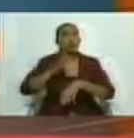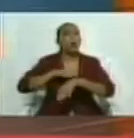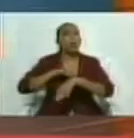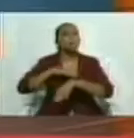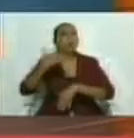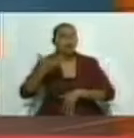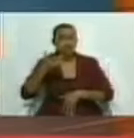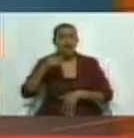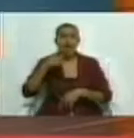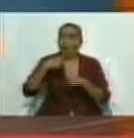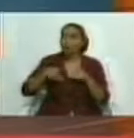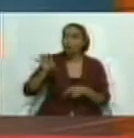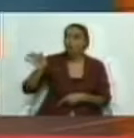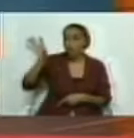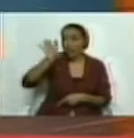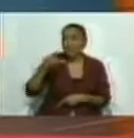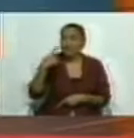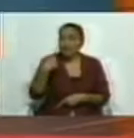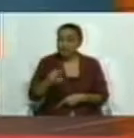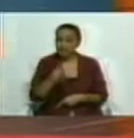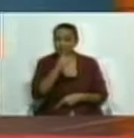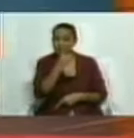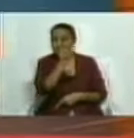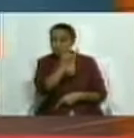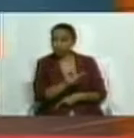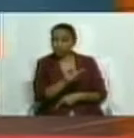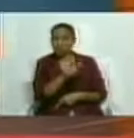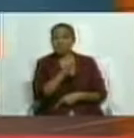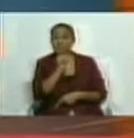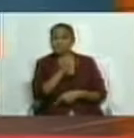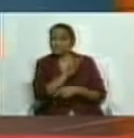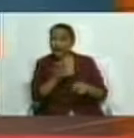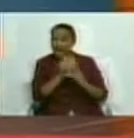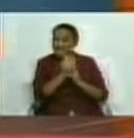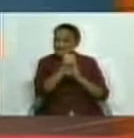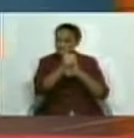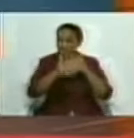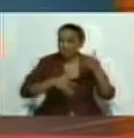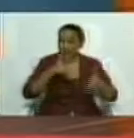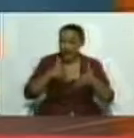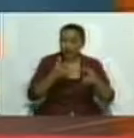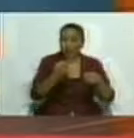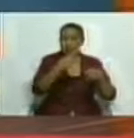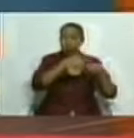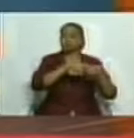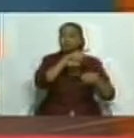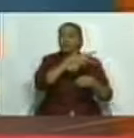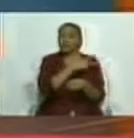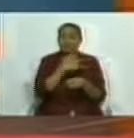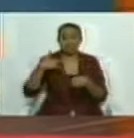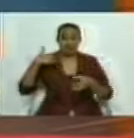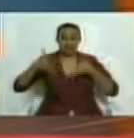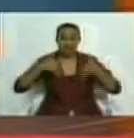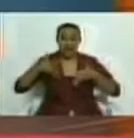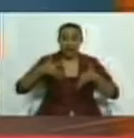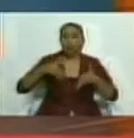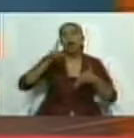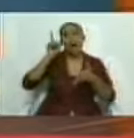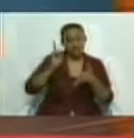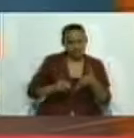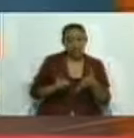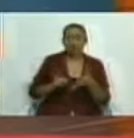detienen y los extraditan a Venezuela destaca entre ellos el líder negativo Héctor